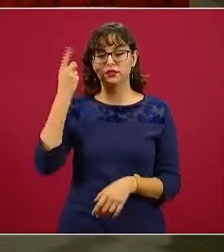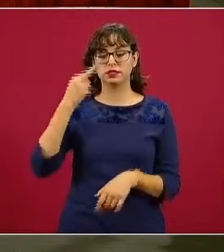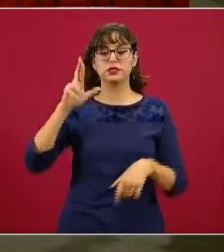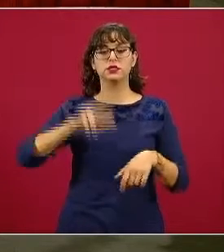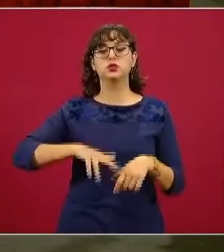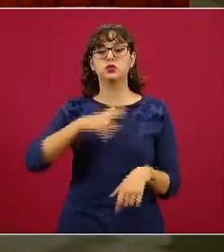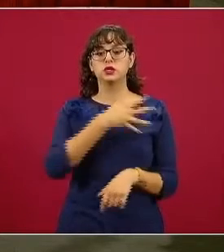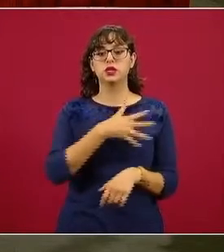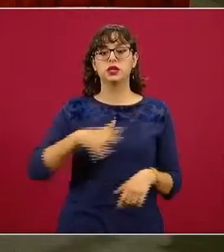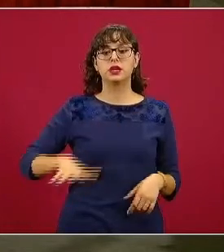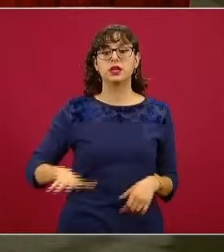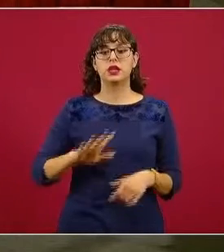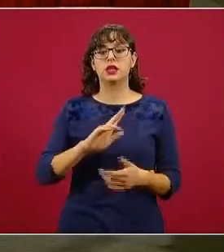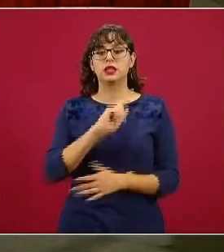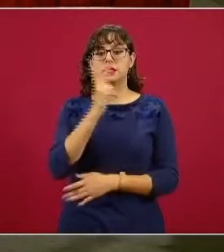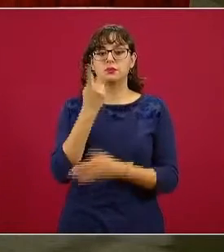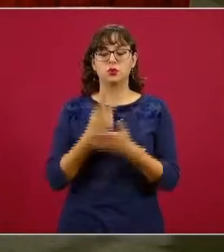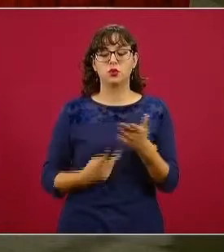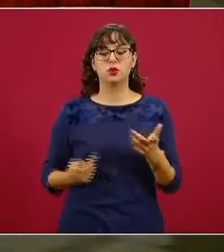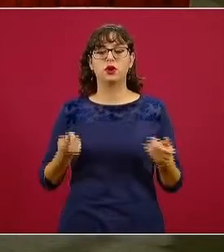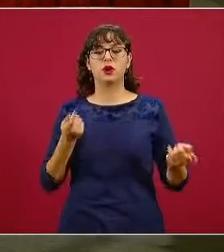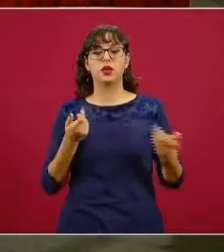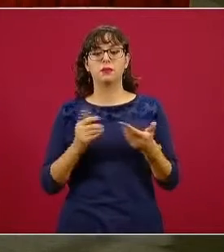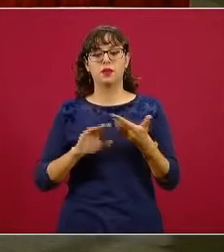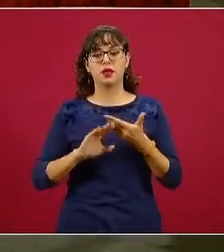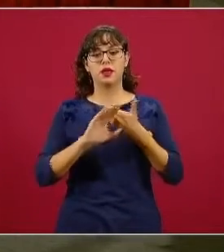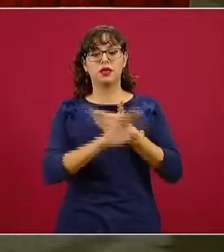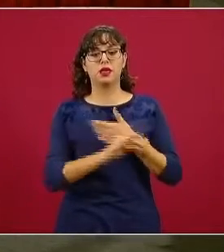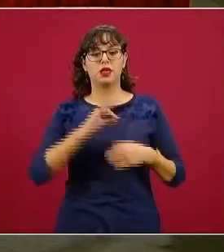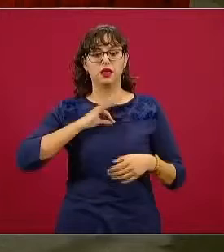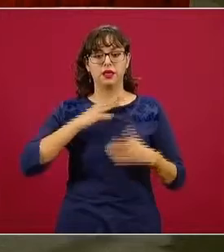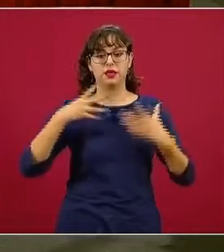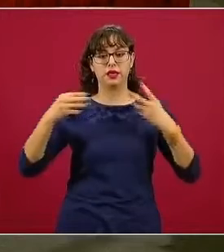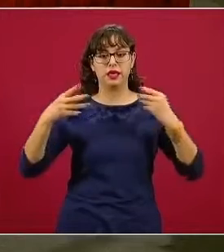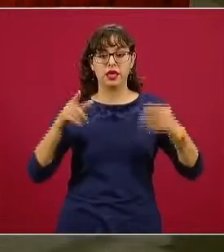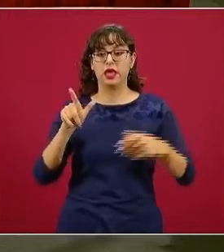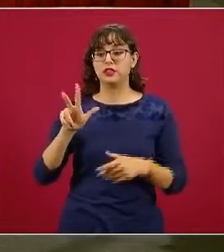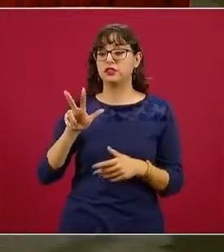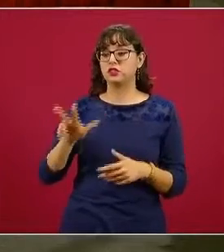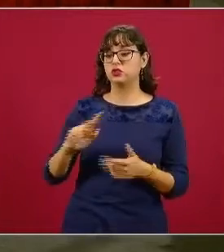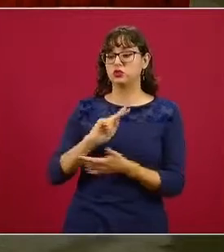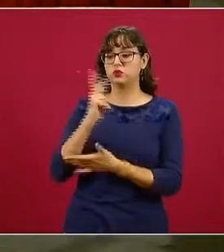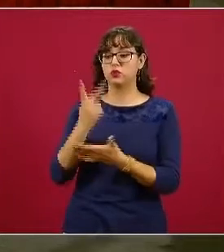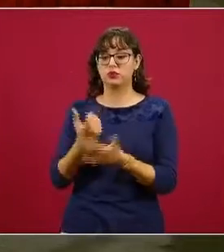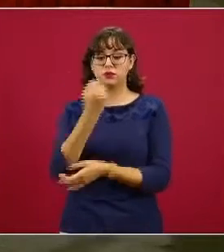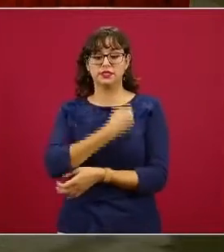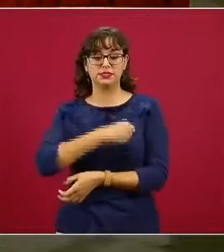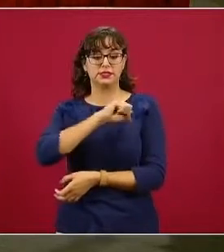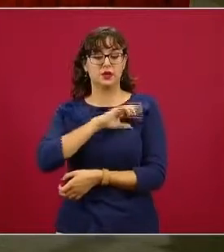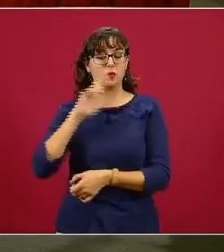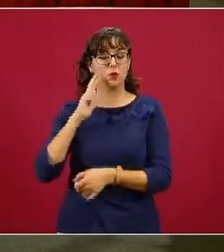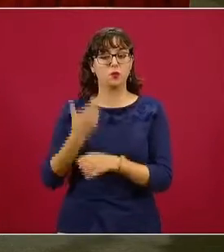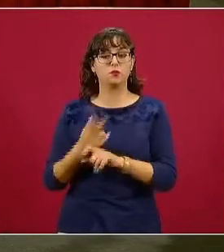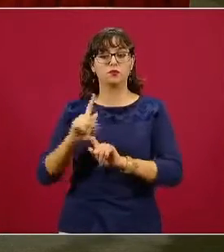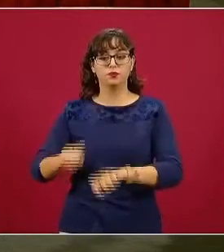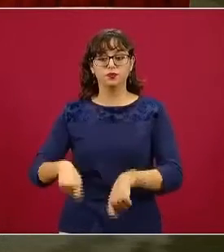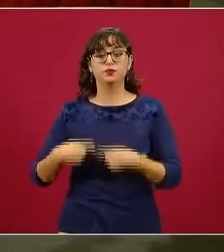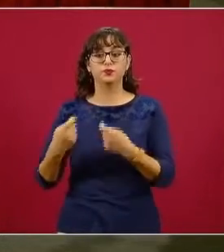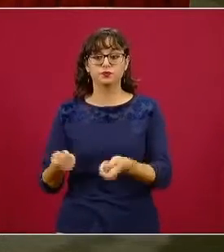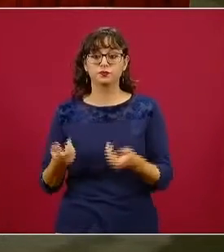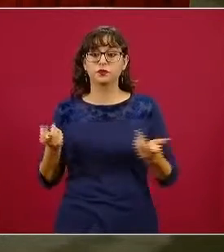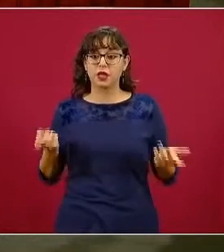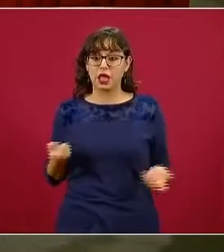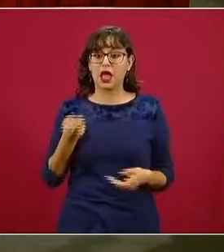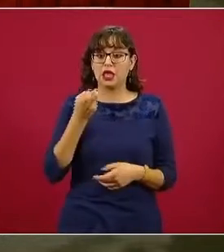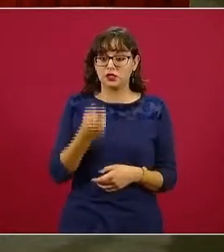Preventivos y Control de Enfermedades, quien es responsable de más de 18 programas nacionales de salud pública. Y esto es la salud